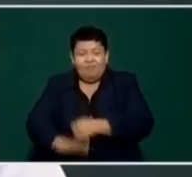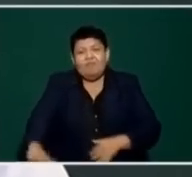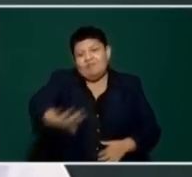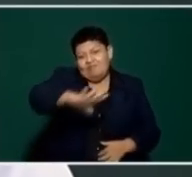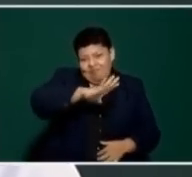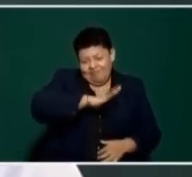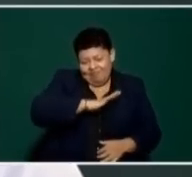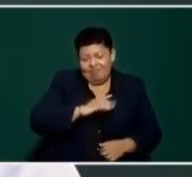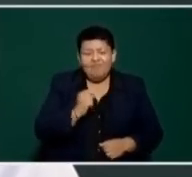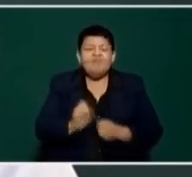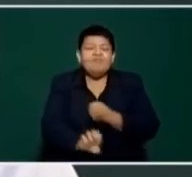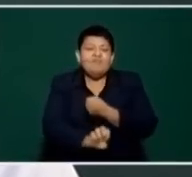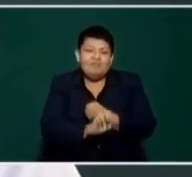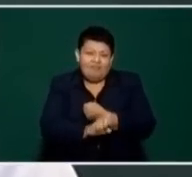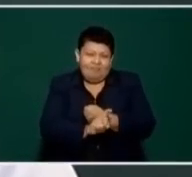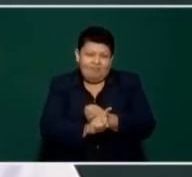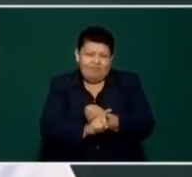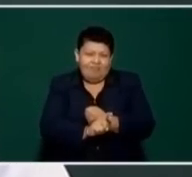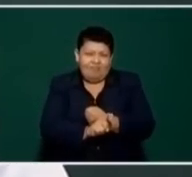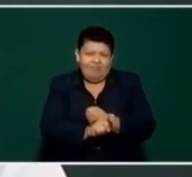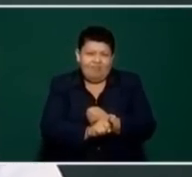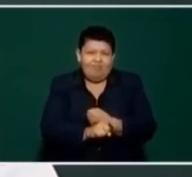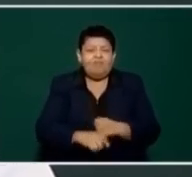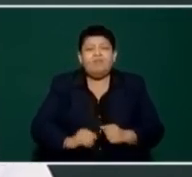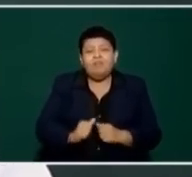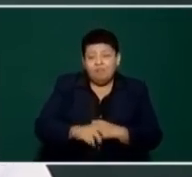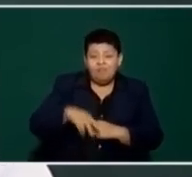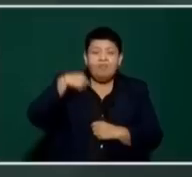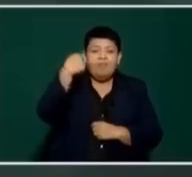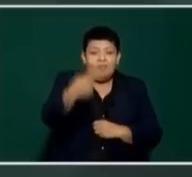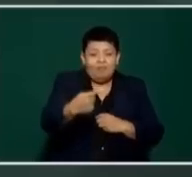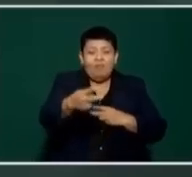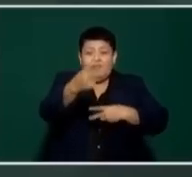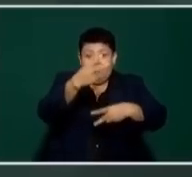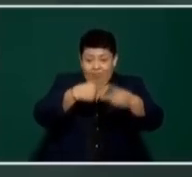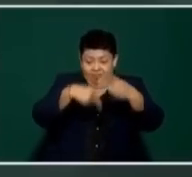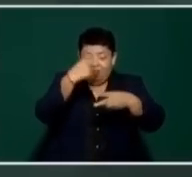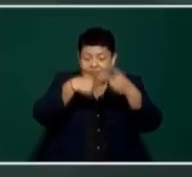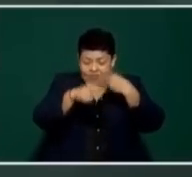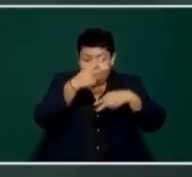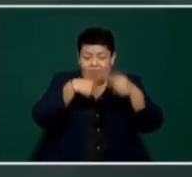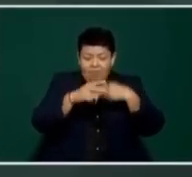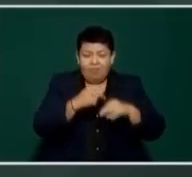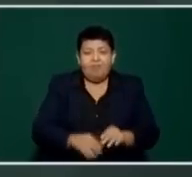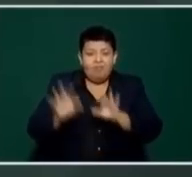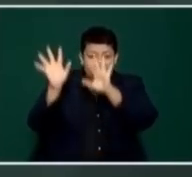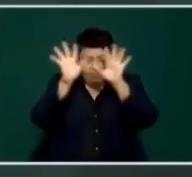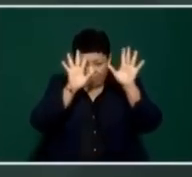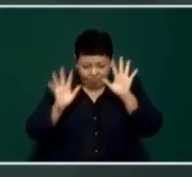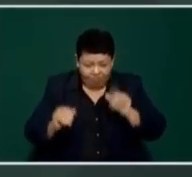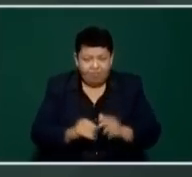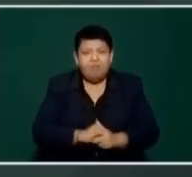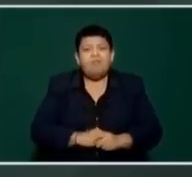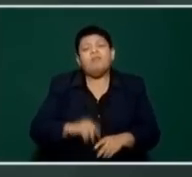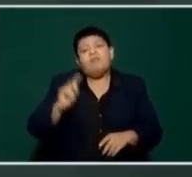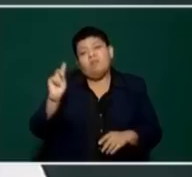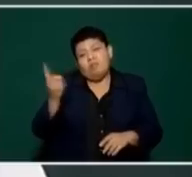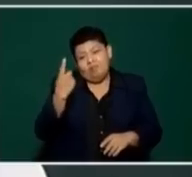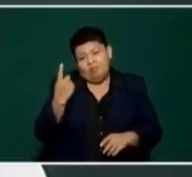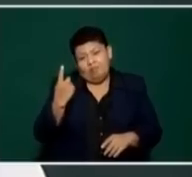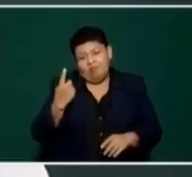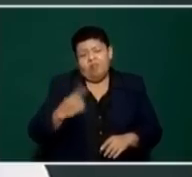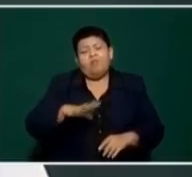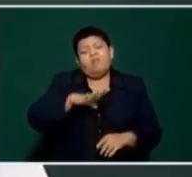esta afectación para las temporadas, la próxima y la de invierno, que seguramente son las que pueden